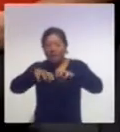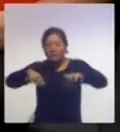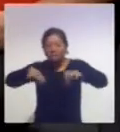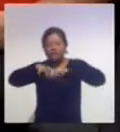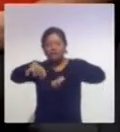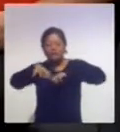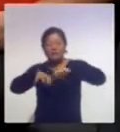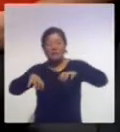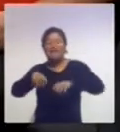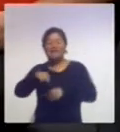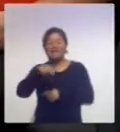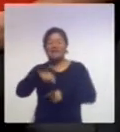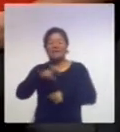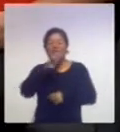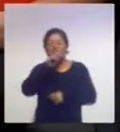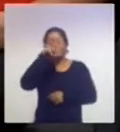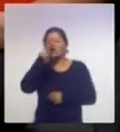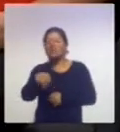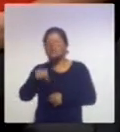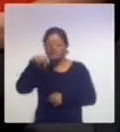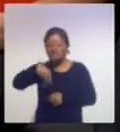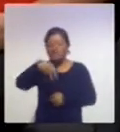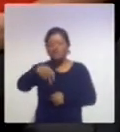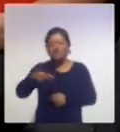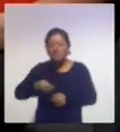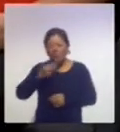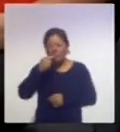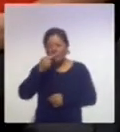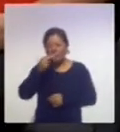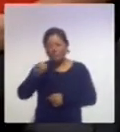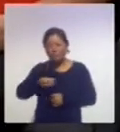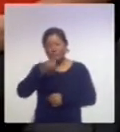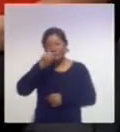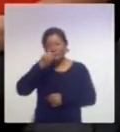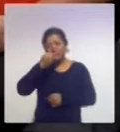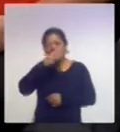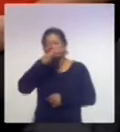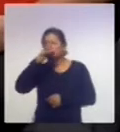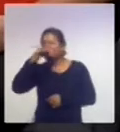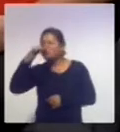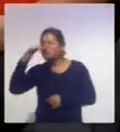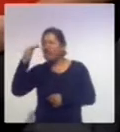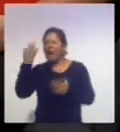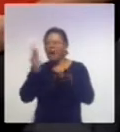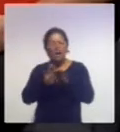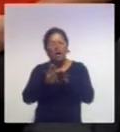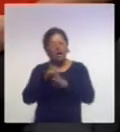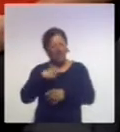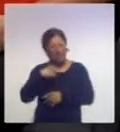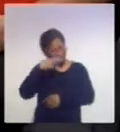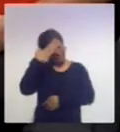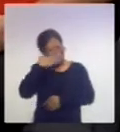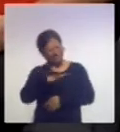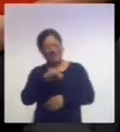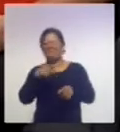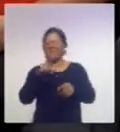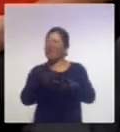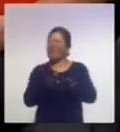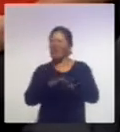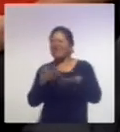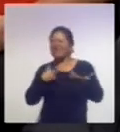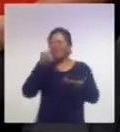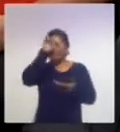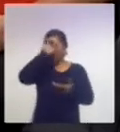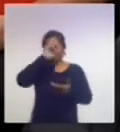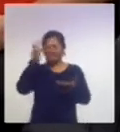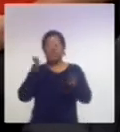mejor del platillo para que, pues nosotros ya sabíamos cómo hacerlo, pero necesitábamos que nos orientaran, claro, en cuanto a la presentación